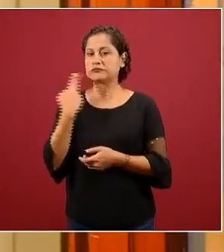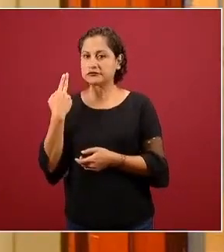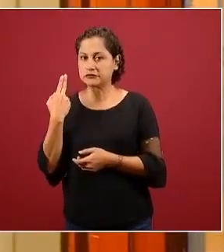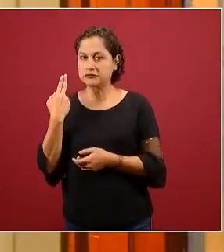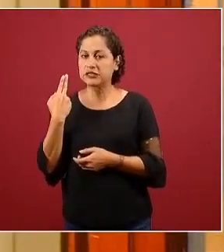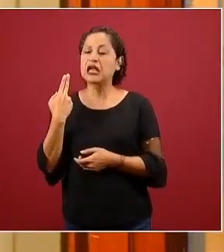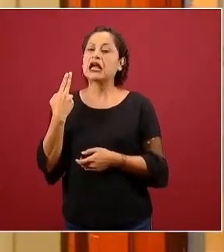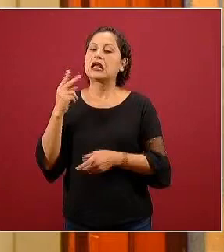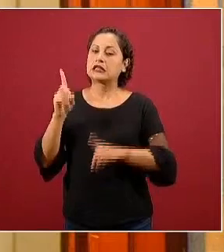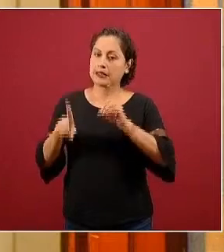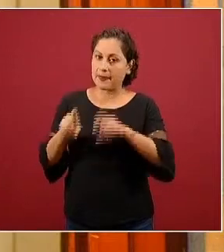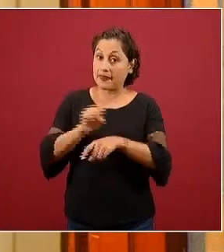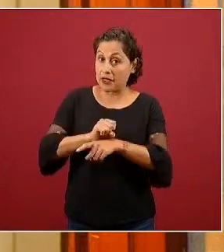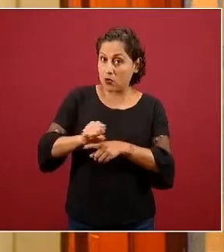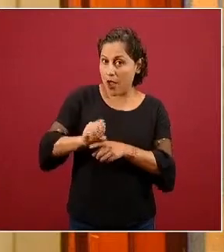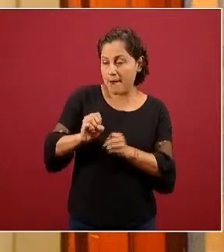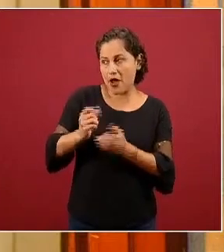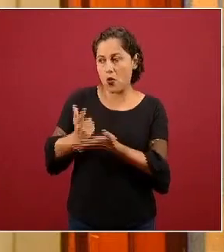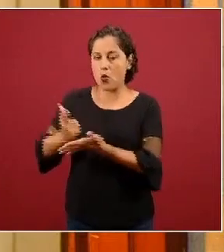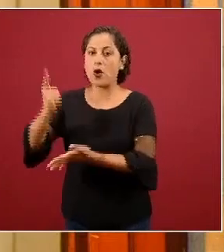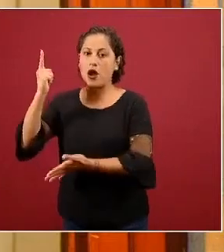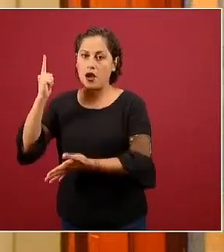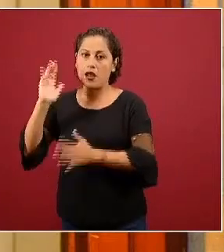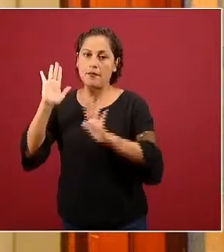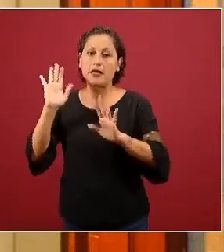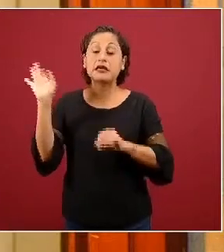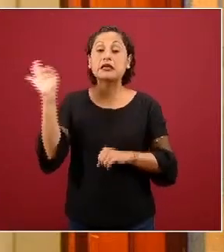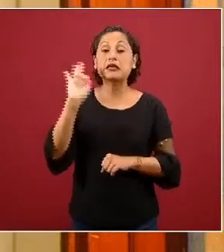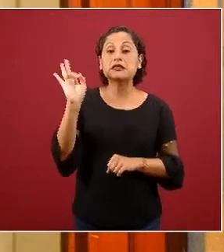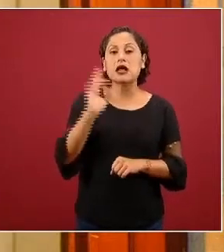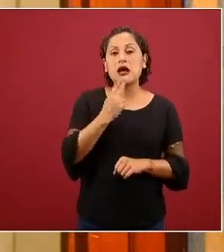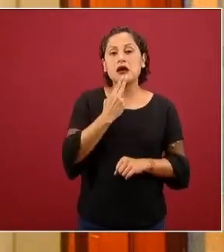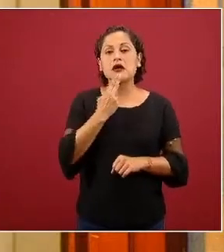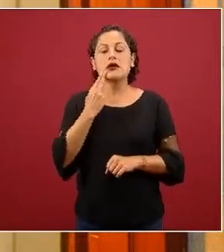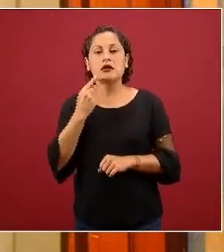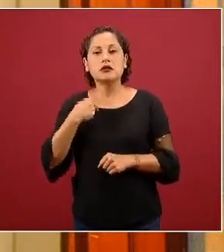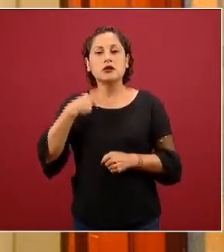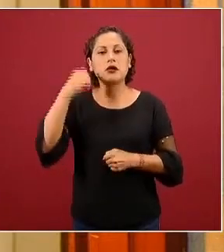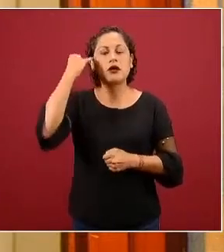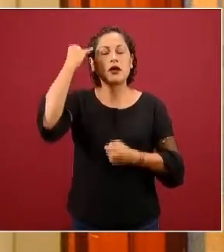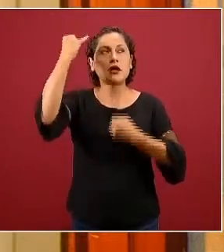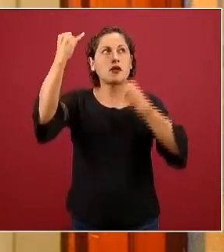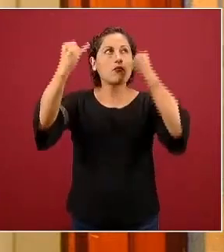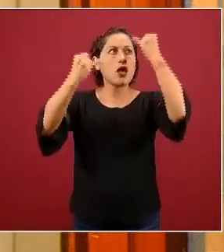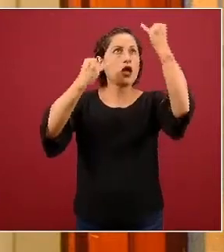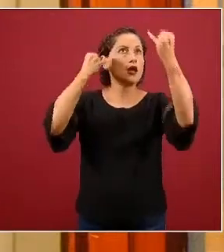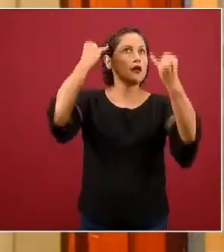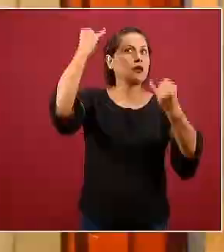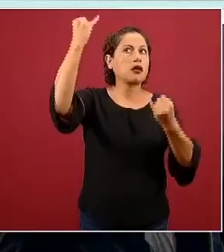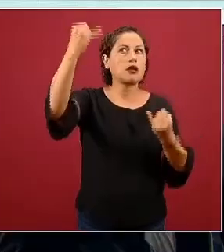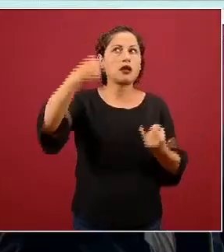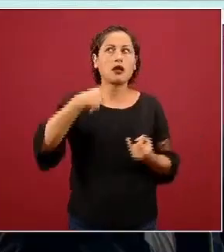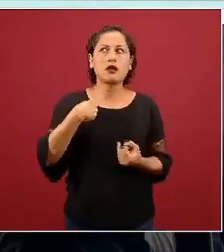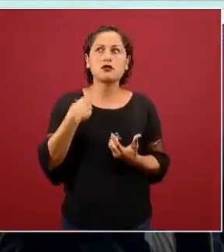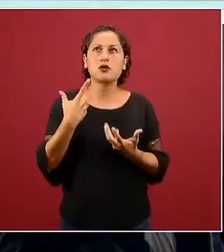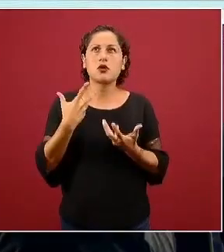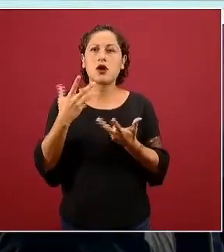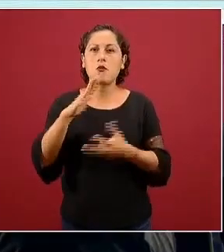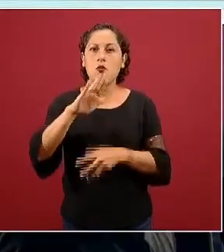varios niveles. La conducta suicida puede ir desde fantasías de muerte. ¿Qué es una fantasía de